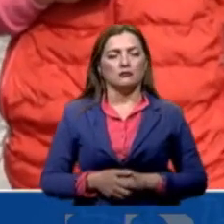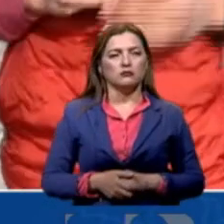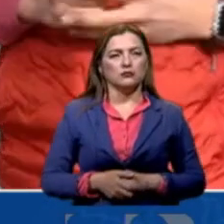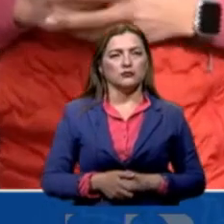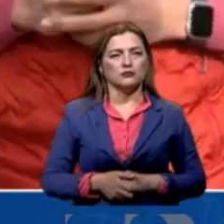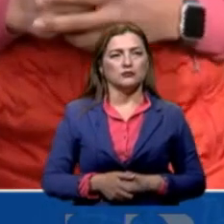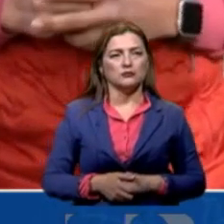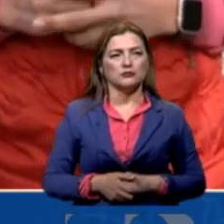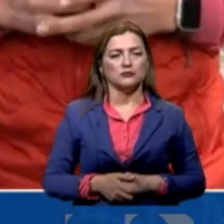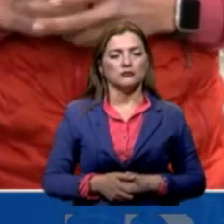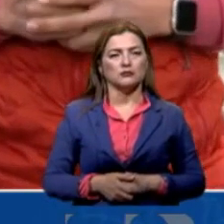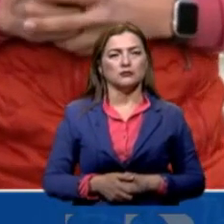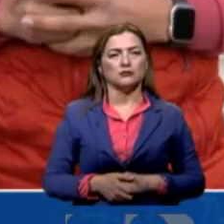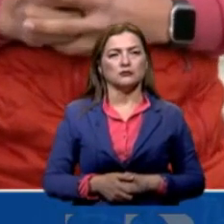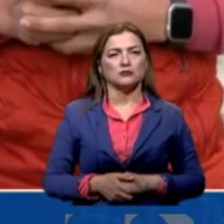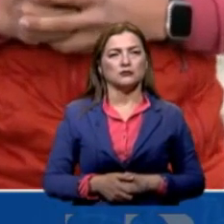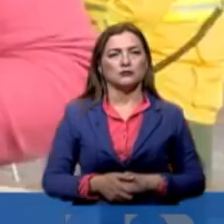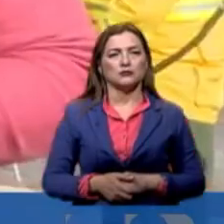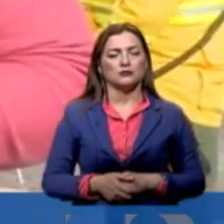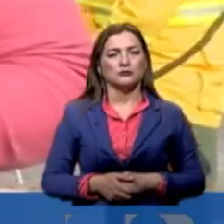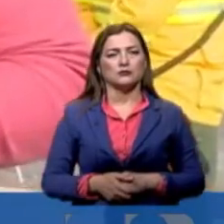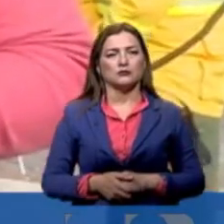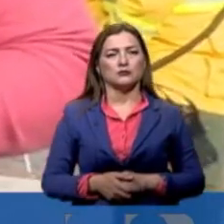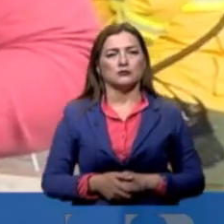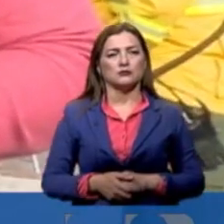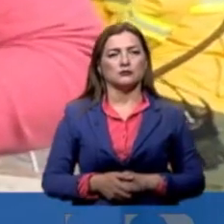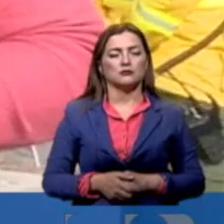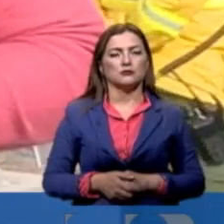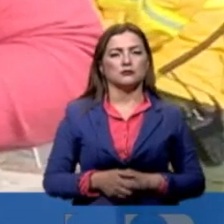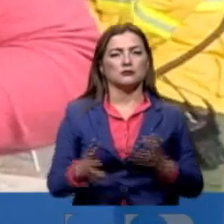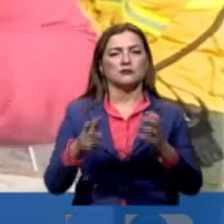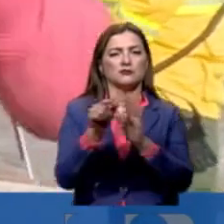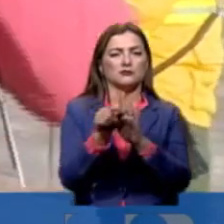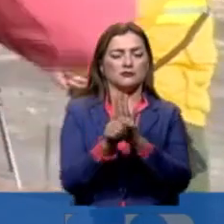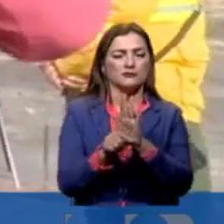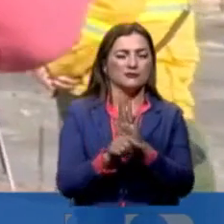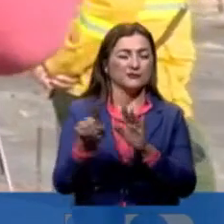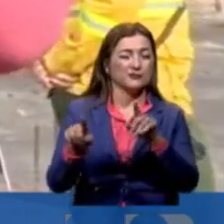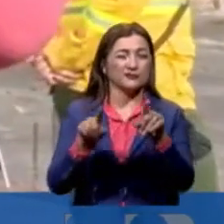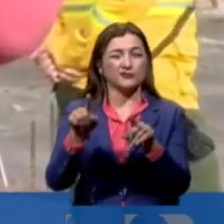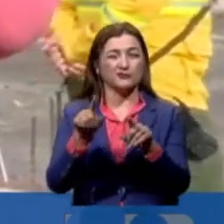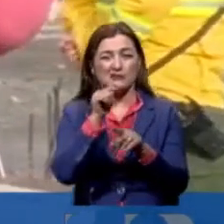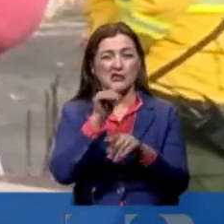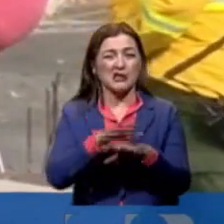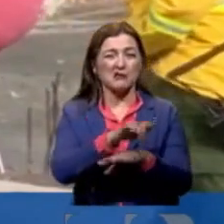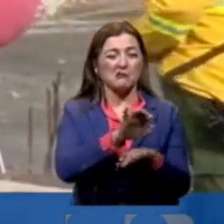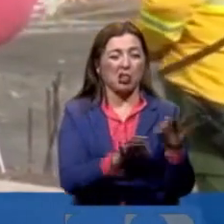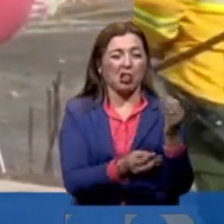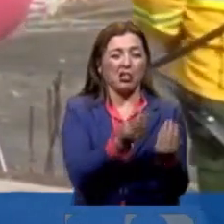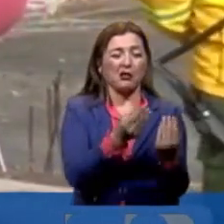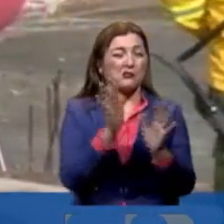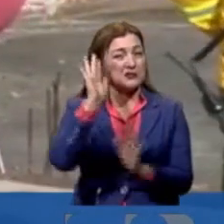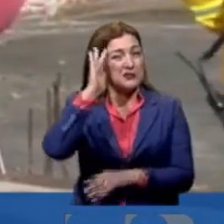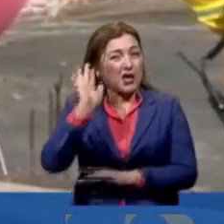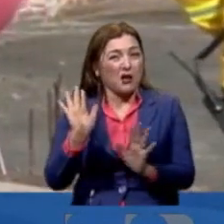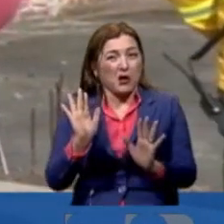Sí, justamente quisiéramos conocer un poco más sobre detalles, si se sabe algún indicio de quién inició este incendio, si